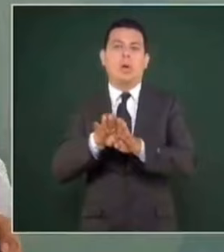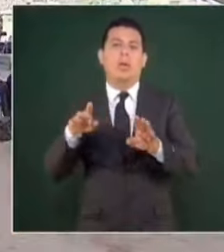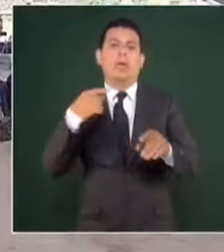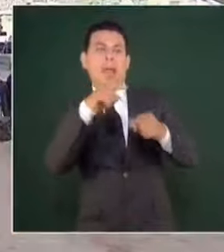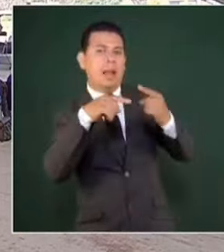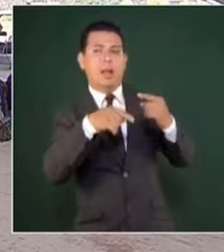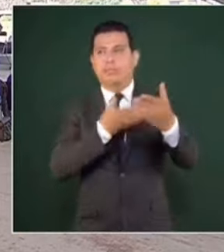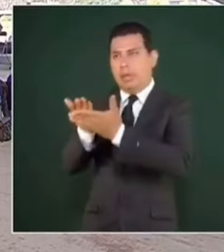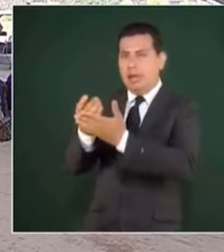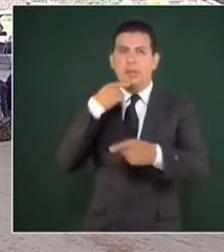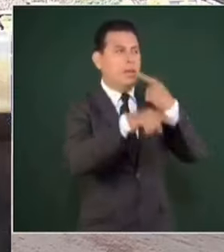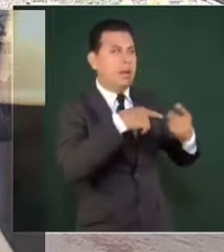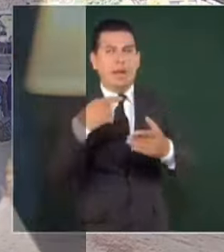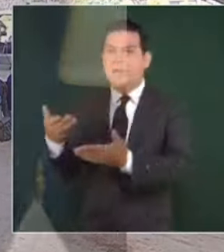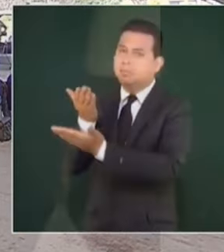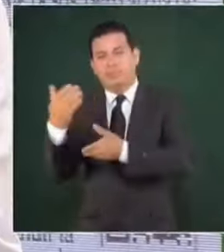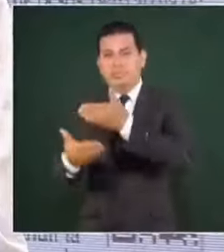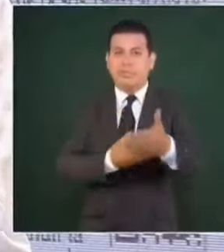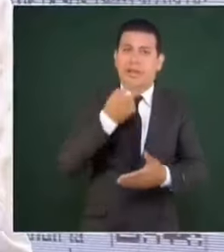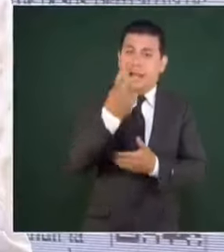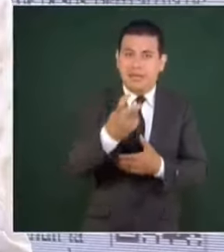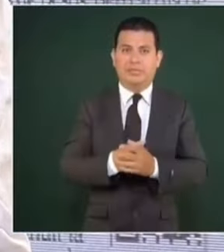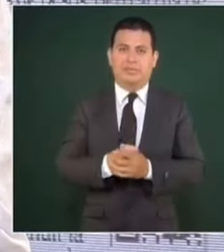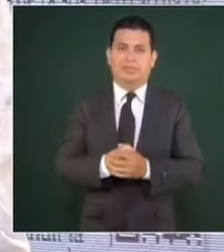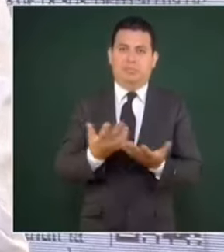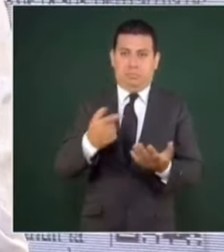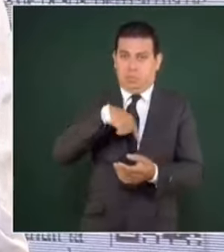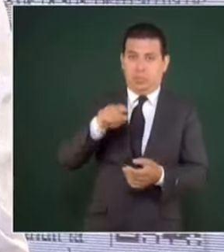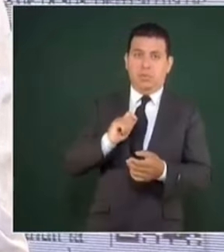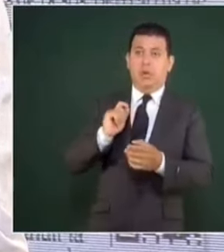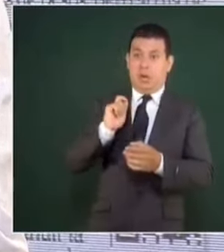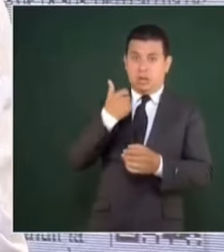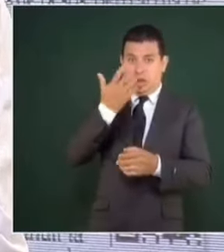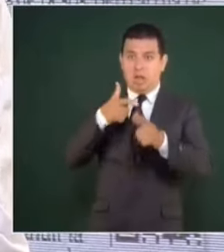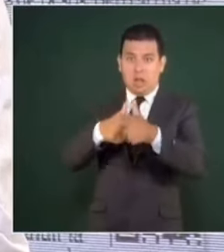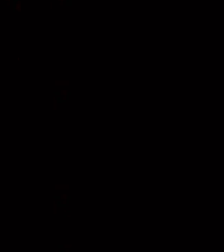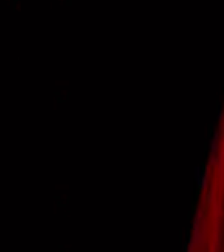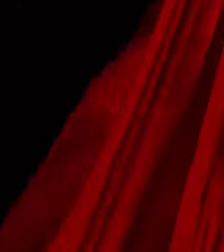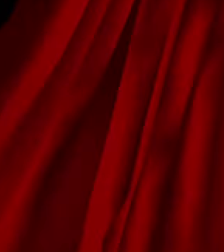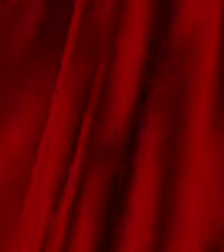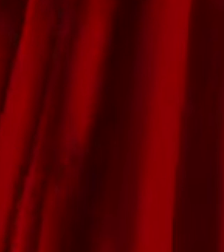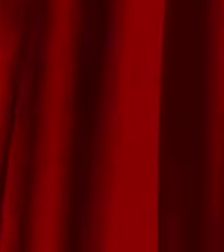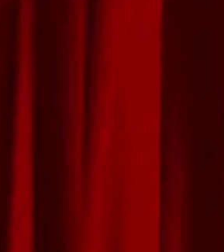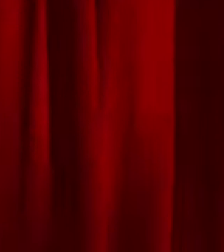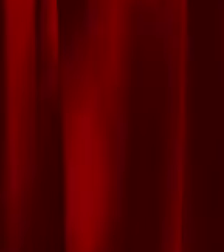su acusación y su prueba? Porque nosotros no permitimos la corrupción de nadie.